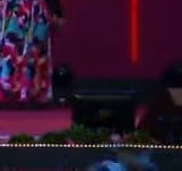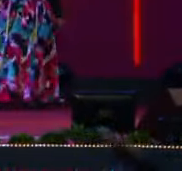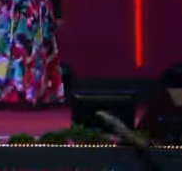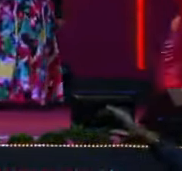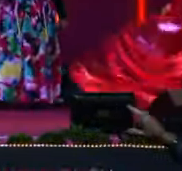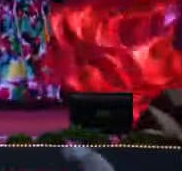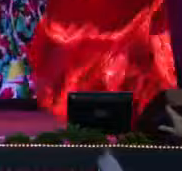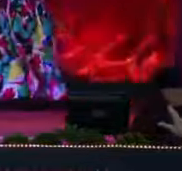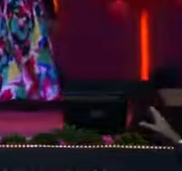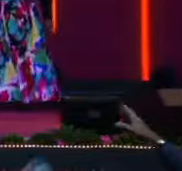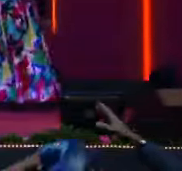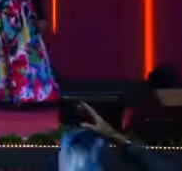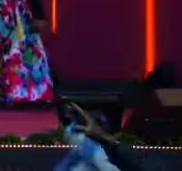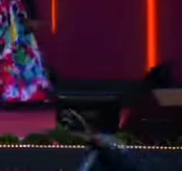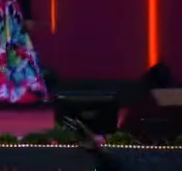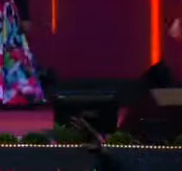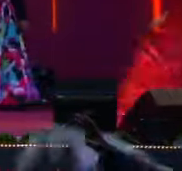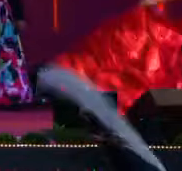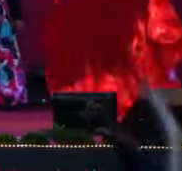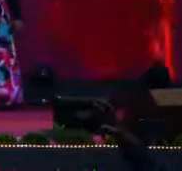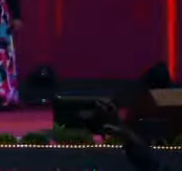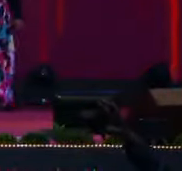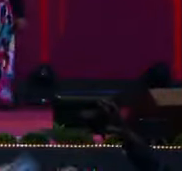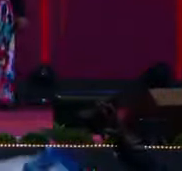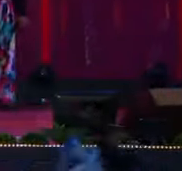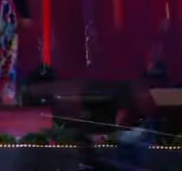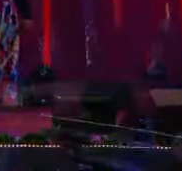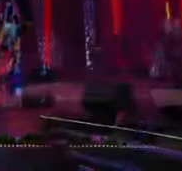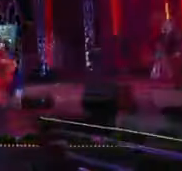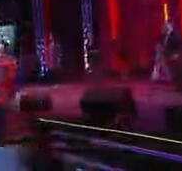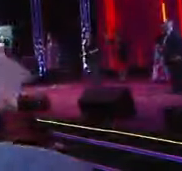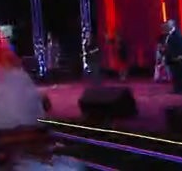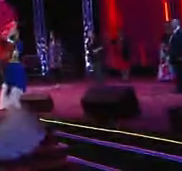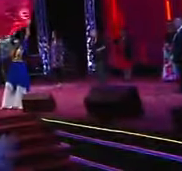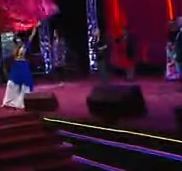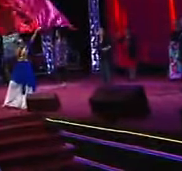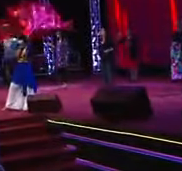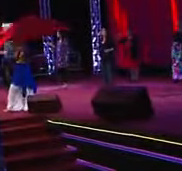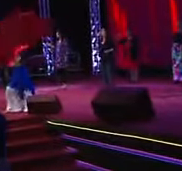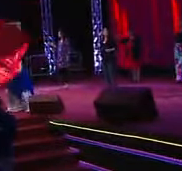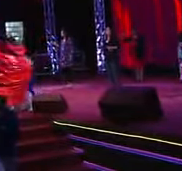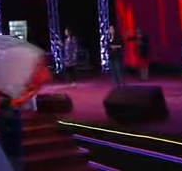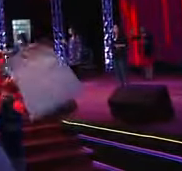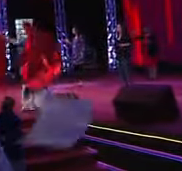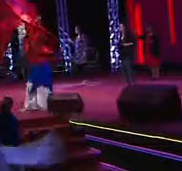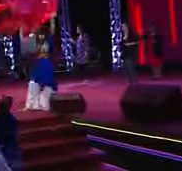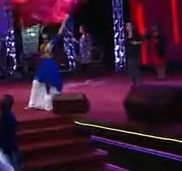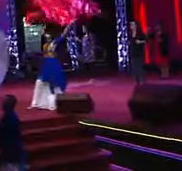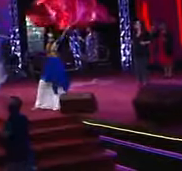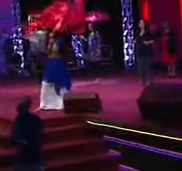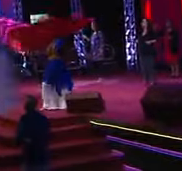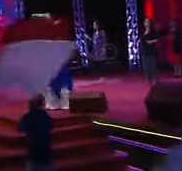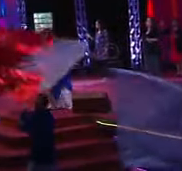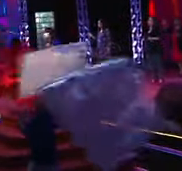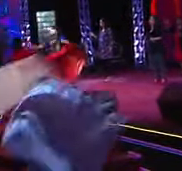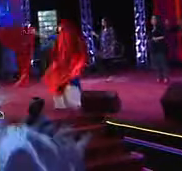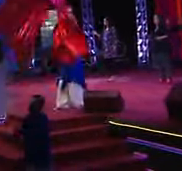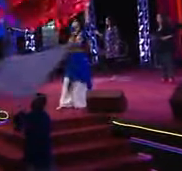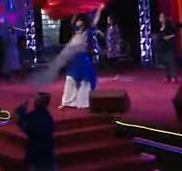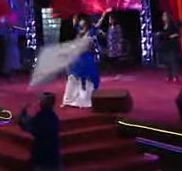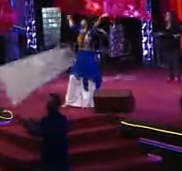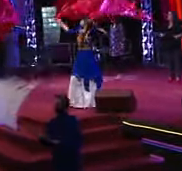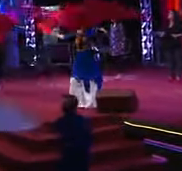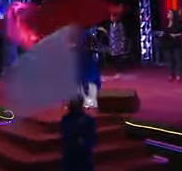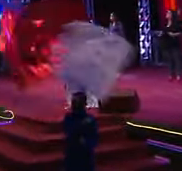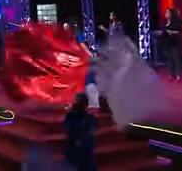casa, le estoy diciendo, tu familia no va a caer. La roca sea Cristo, mientras el